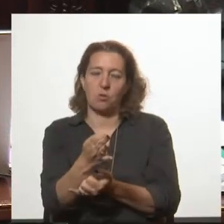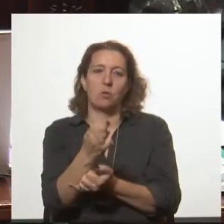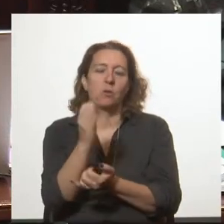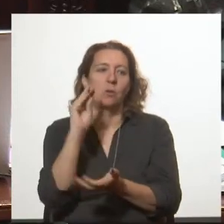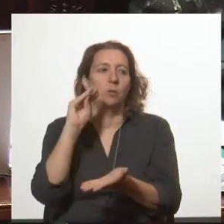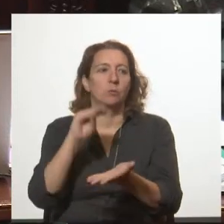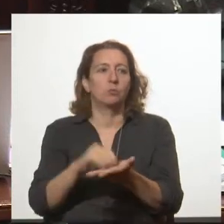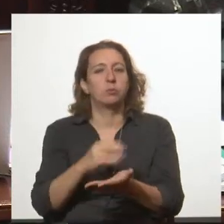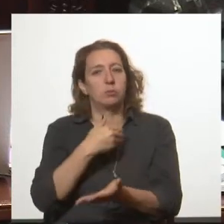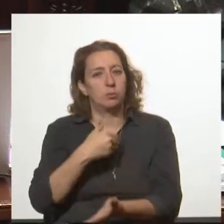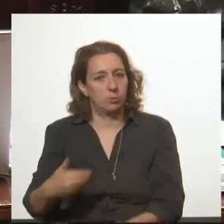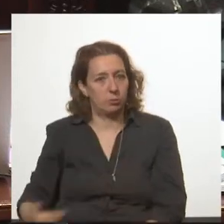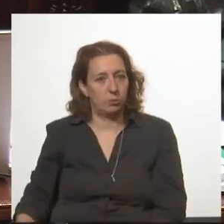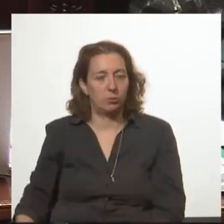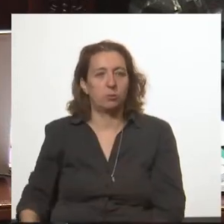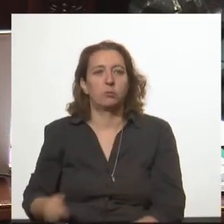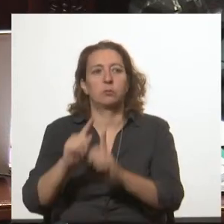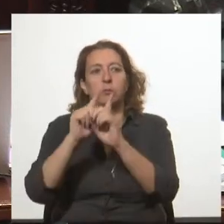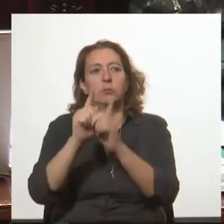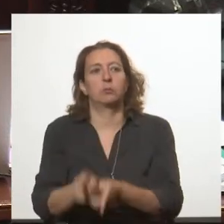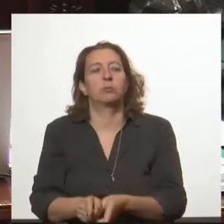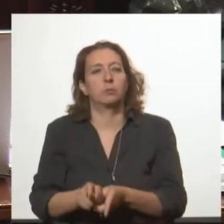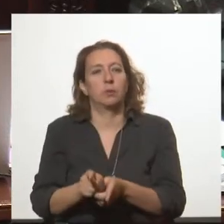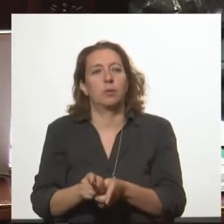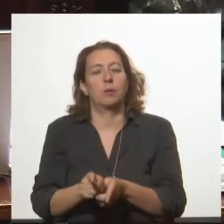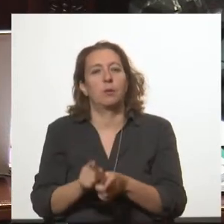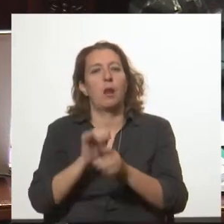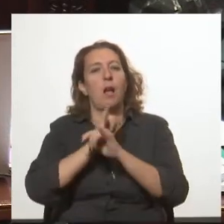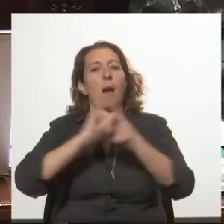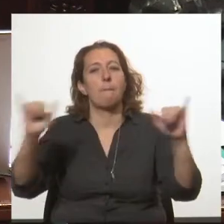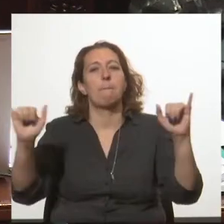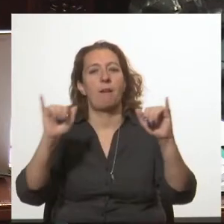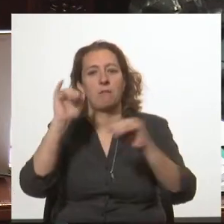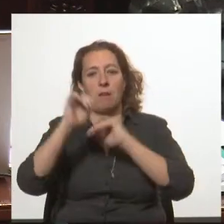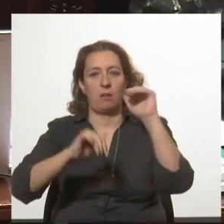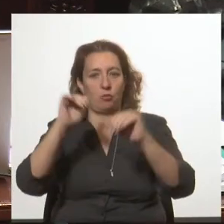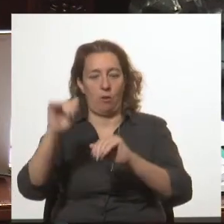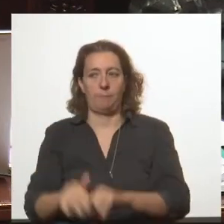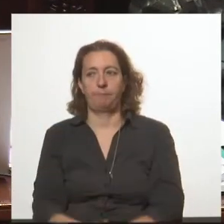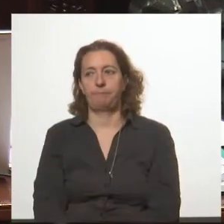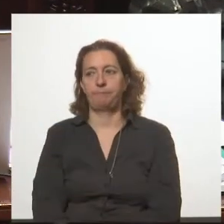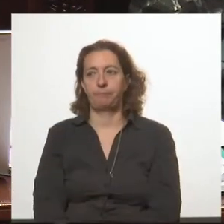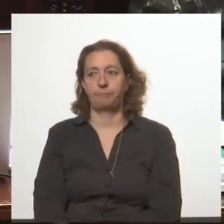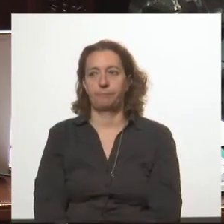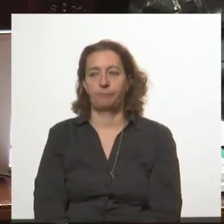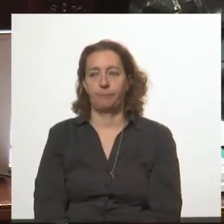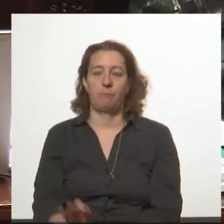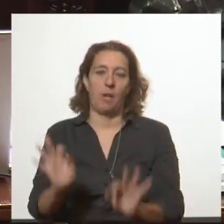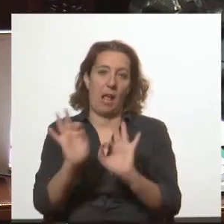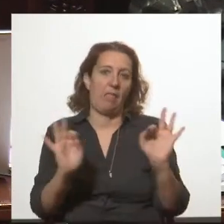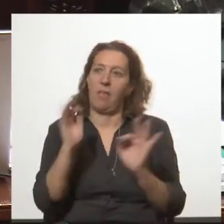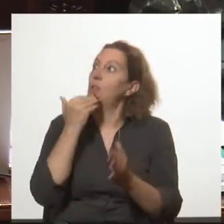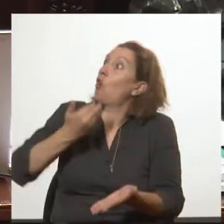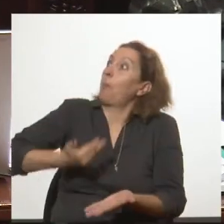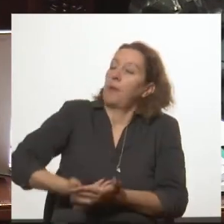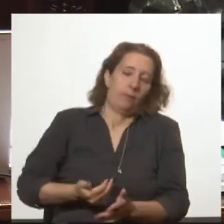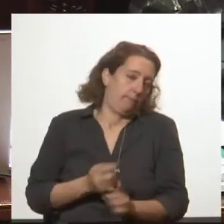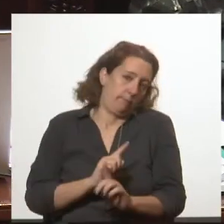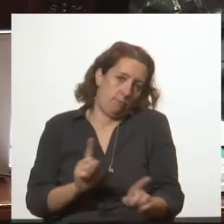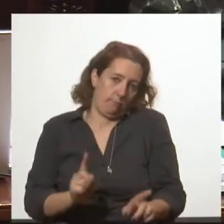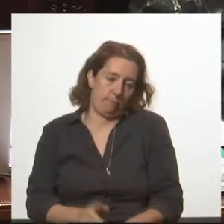por el gobierno incluso a nivel de lo que fue la campaña electoral a nadie debió esto sorprender